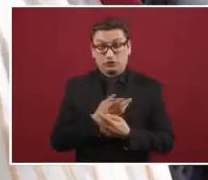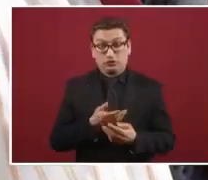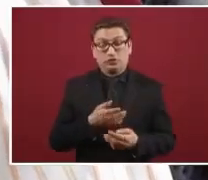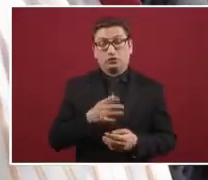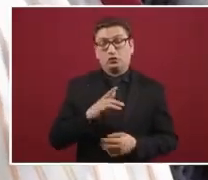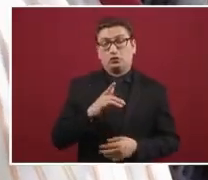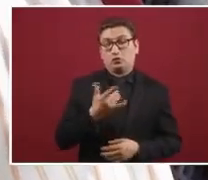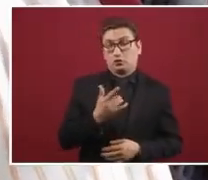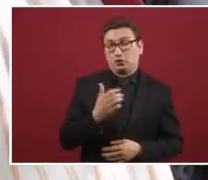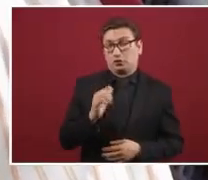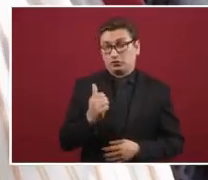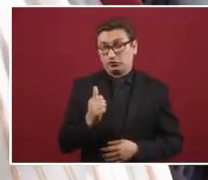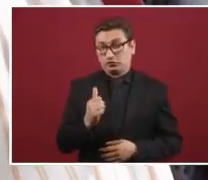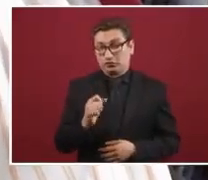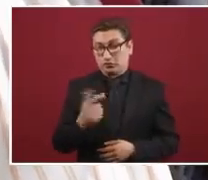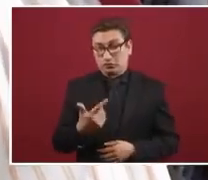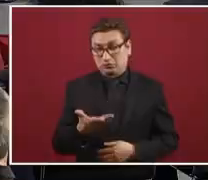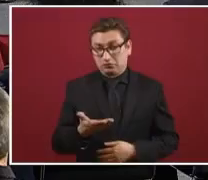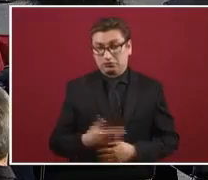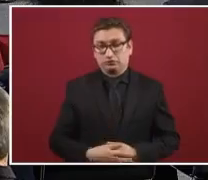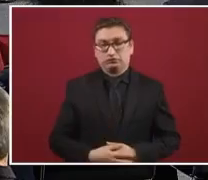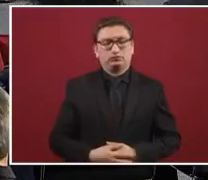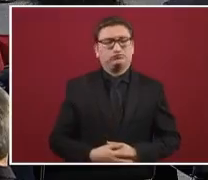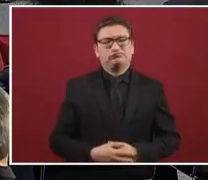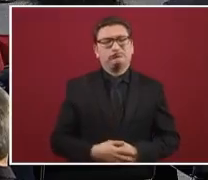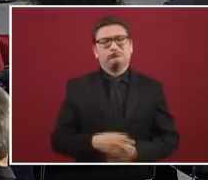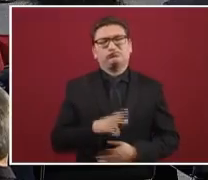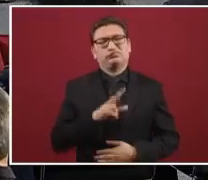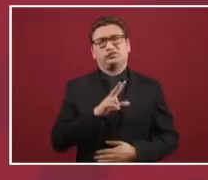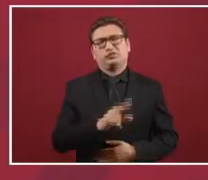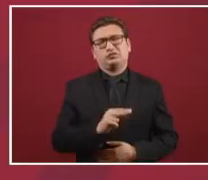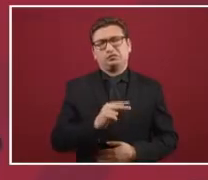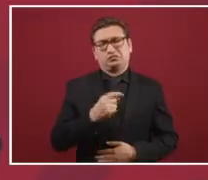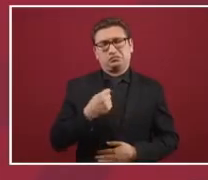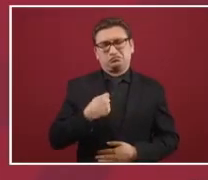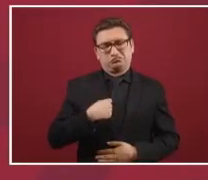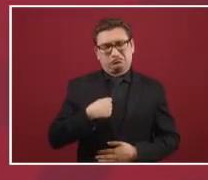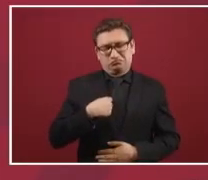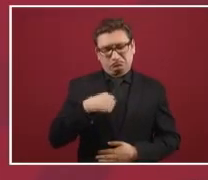julio, en agosto? No, no tengo ahora pensado eso.